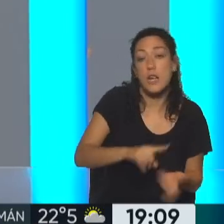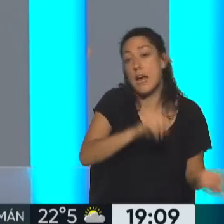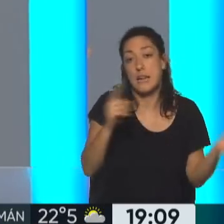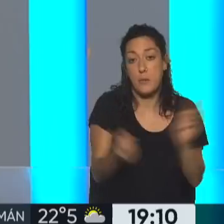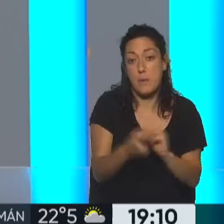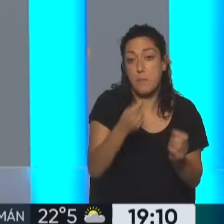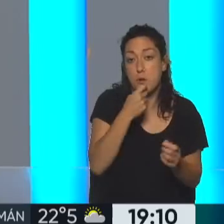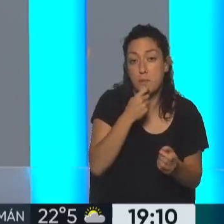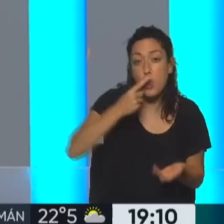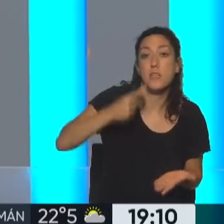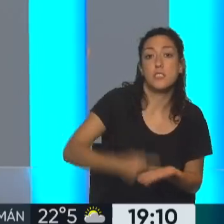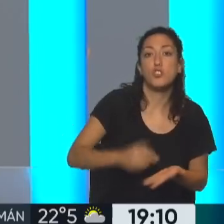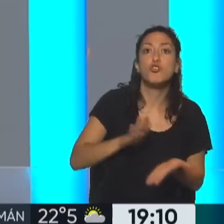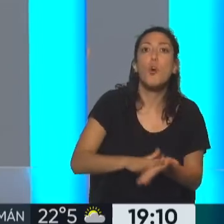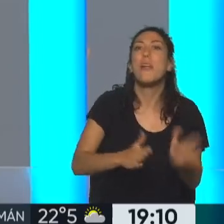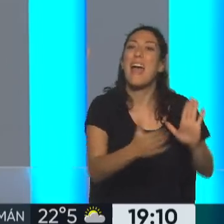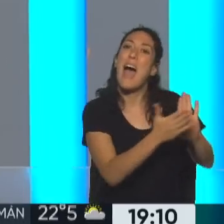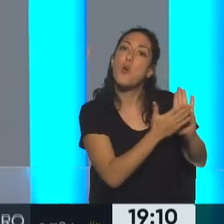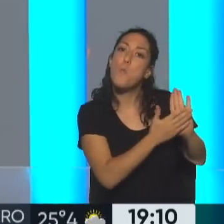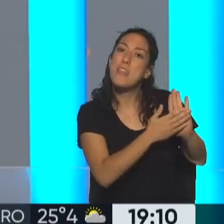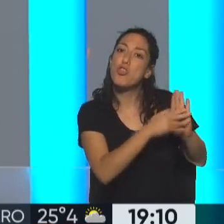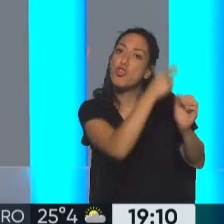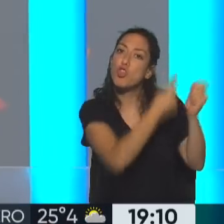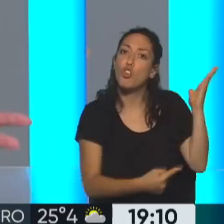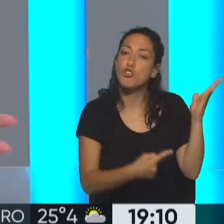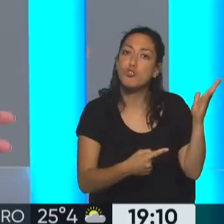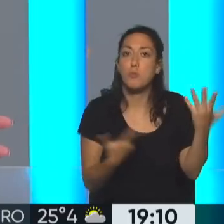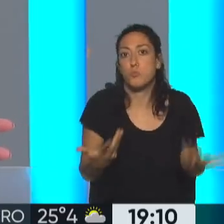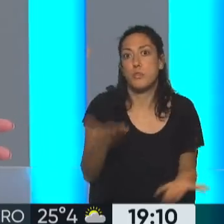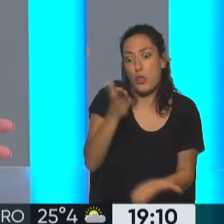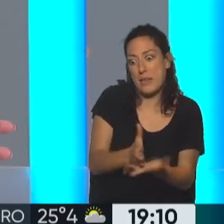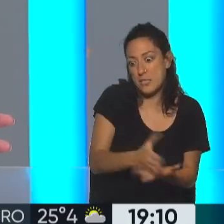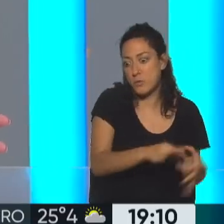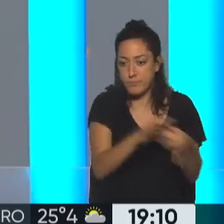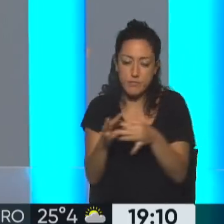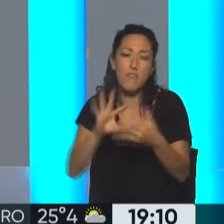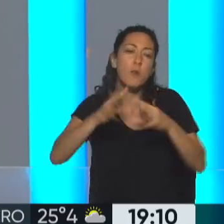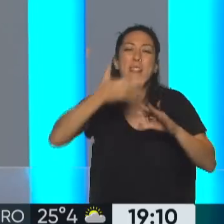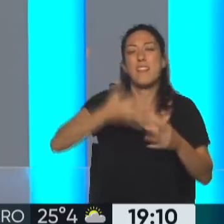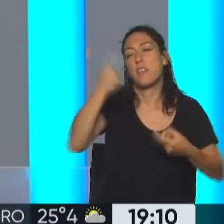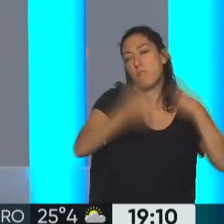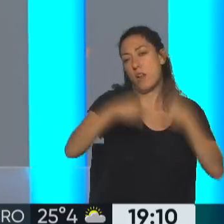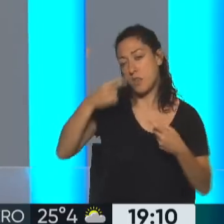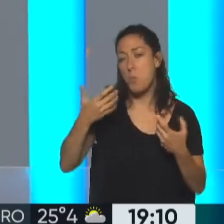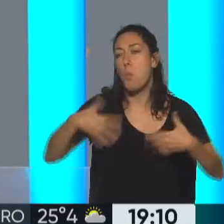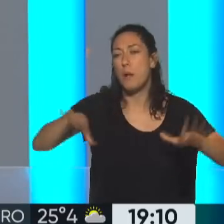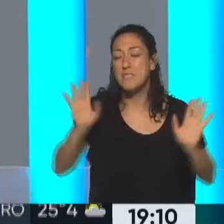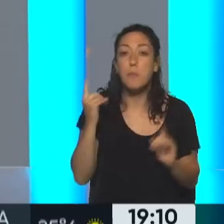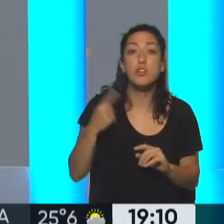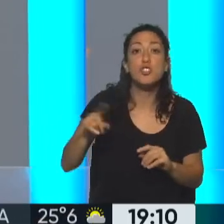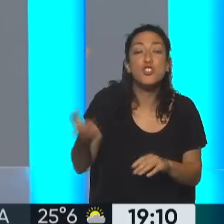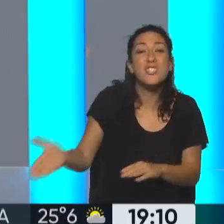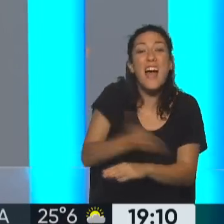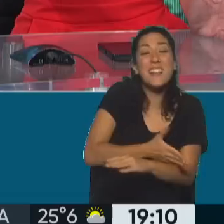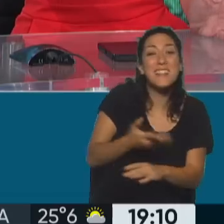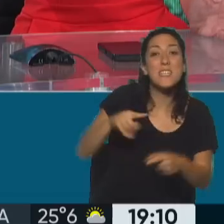tiene una sentencia en función de los argumentos y, por supuesto, ajustándose a derecho, con distintas interpretaciones que puede haber. Acá la solución estaba tomada de manera